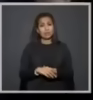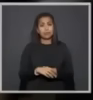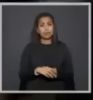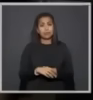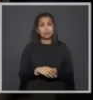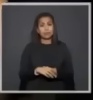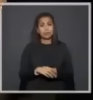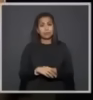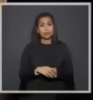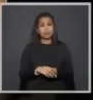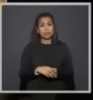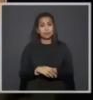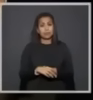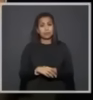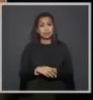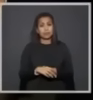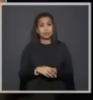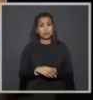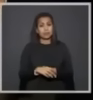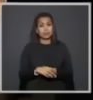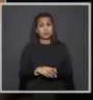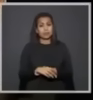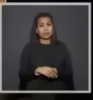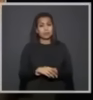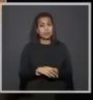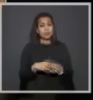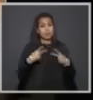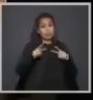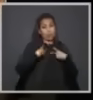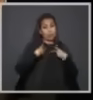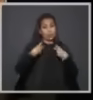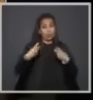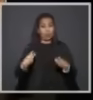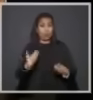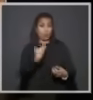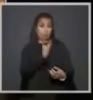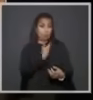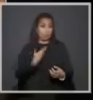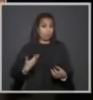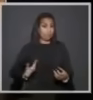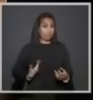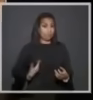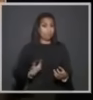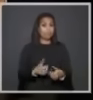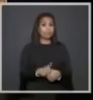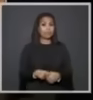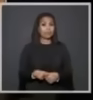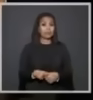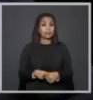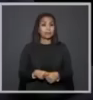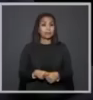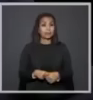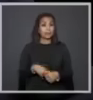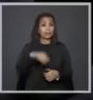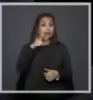los que se creen amos y señores de México. Se robaron la presidencia de la República, porque Calderón no